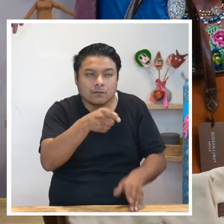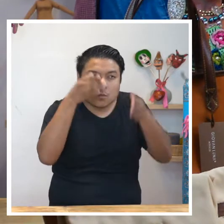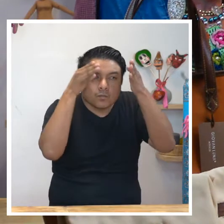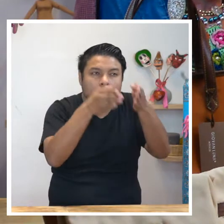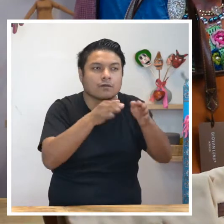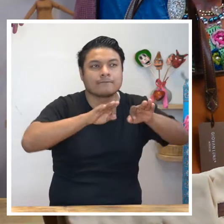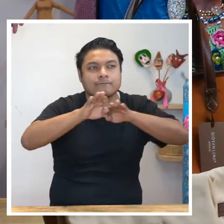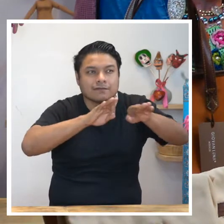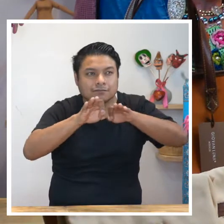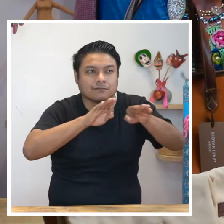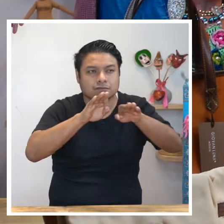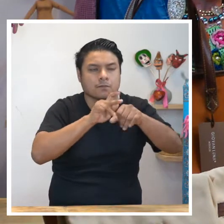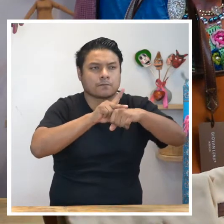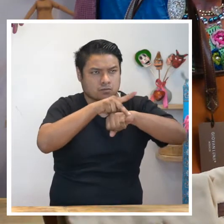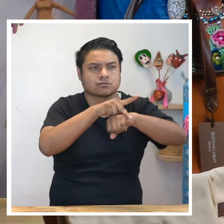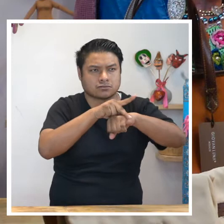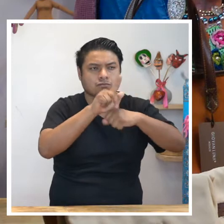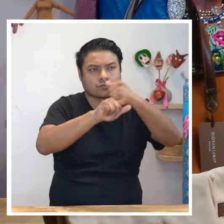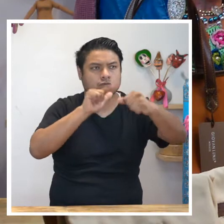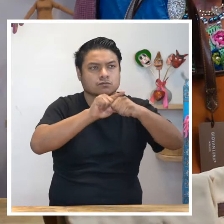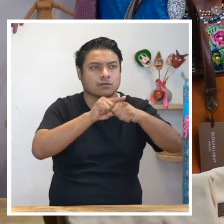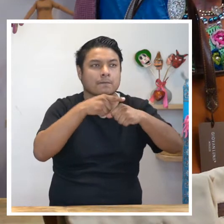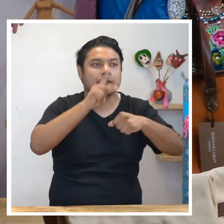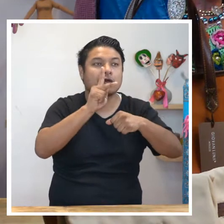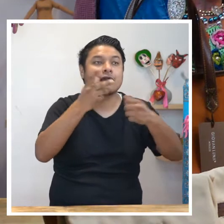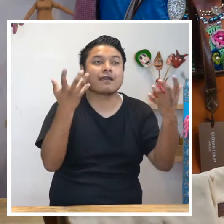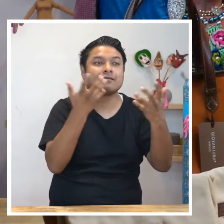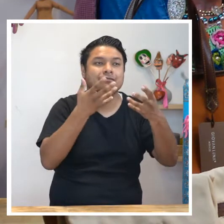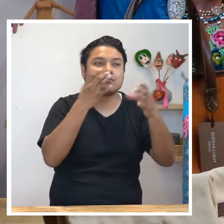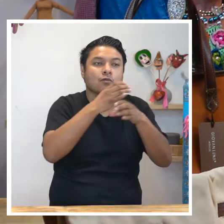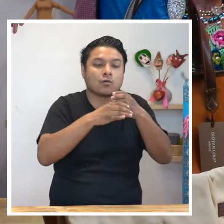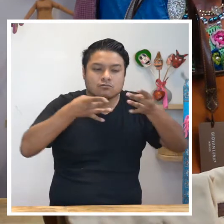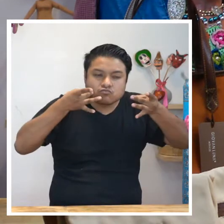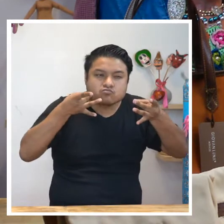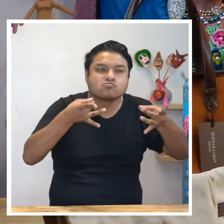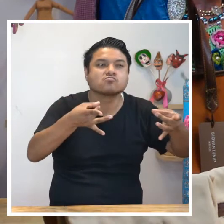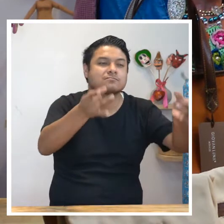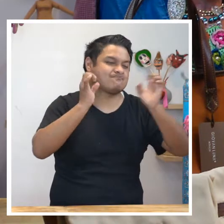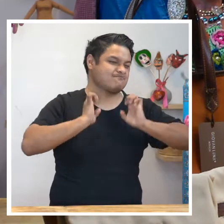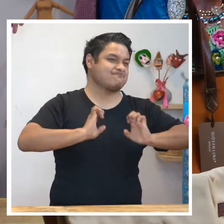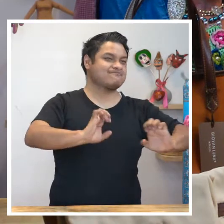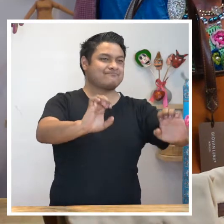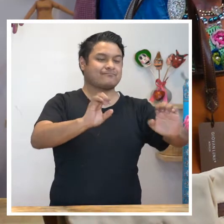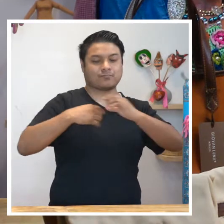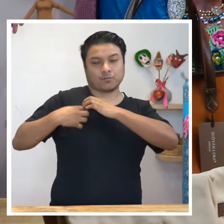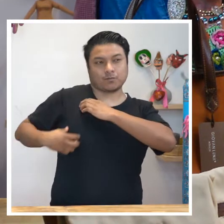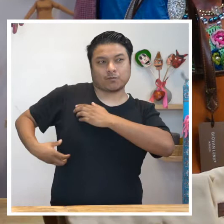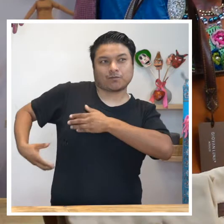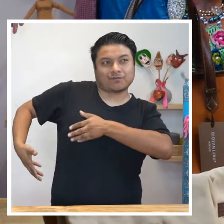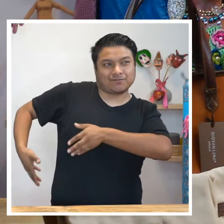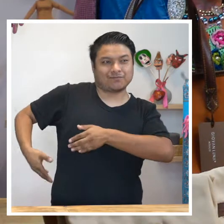con pinturas naturales. Esa es la diferencia entre una y otra. Y un precedente histórico que tienes que saber antes